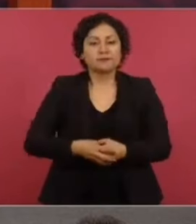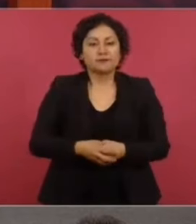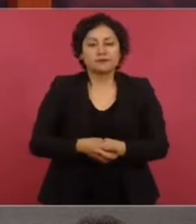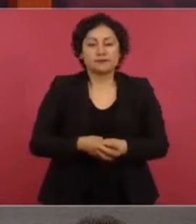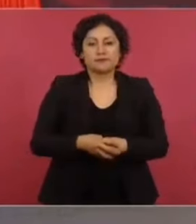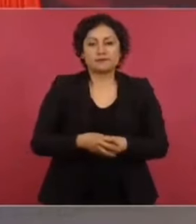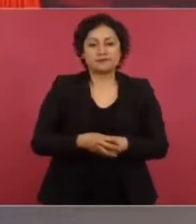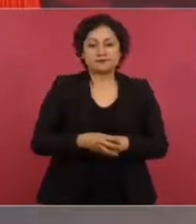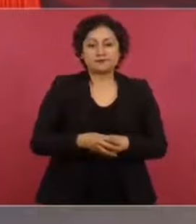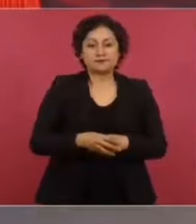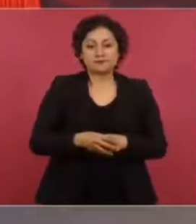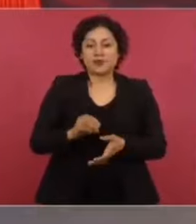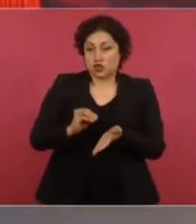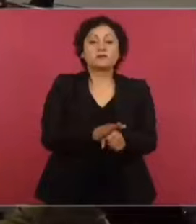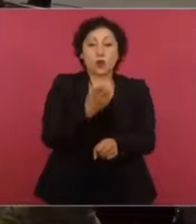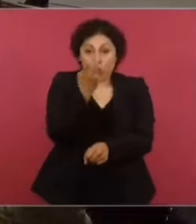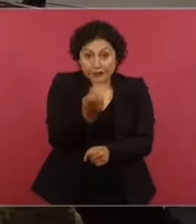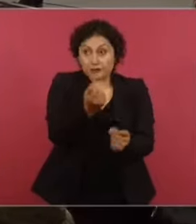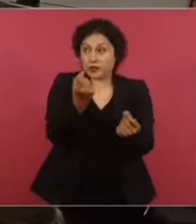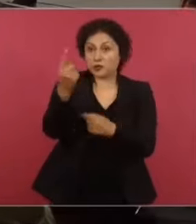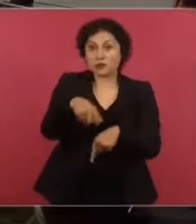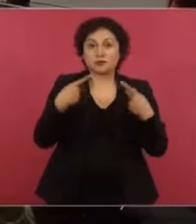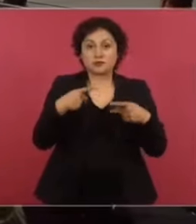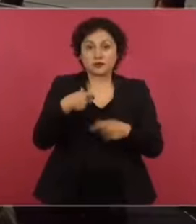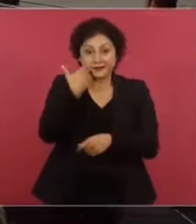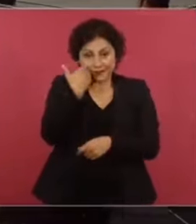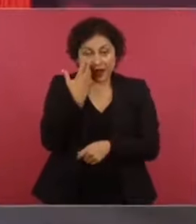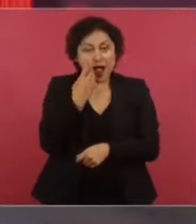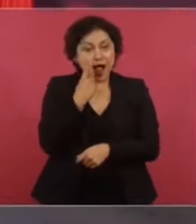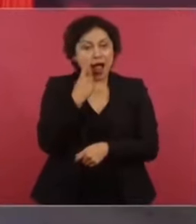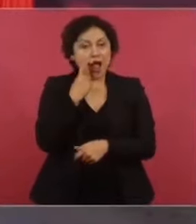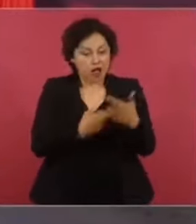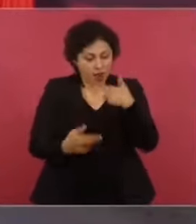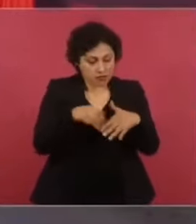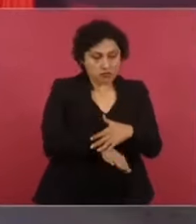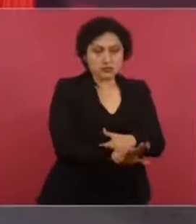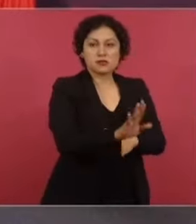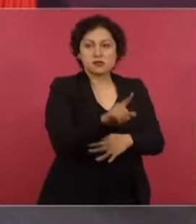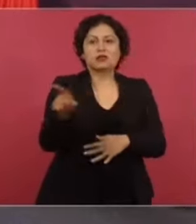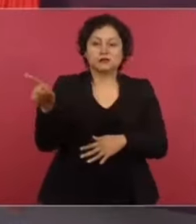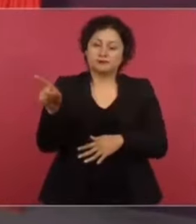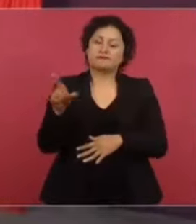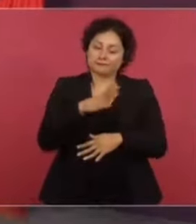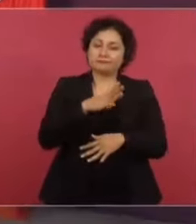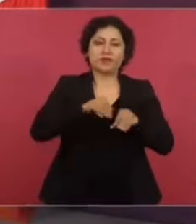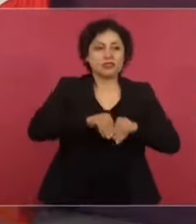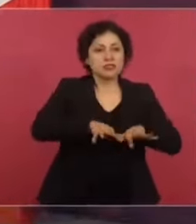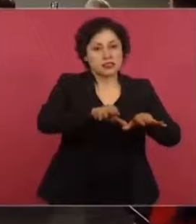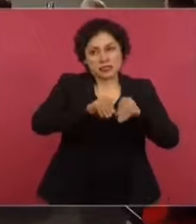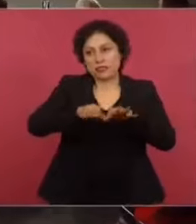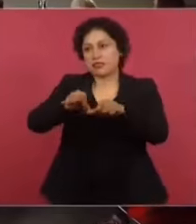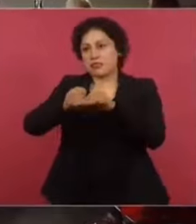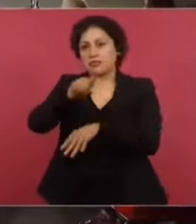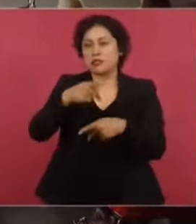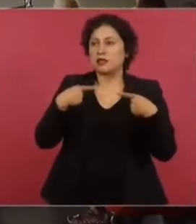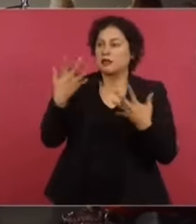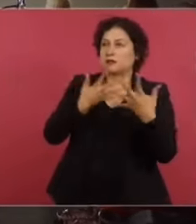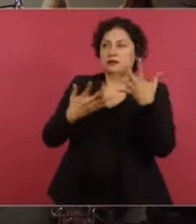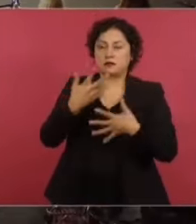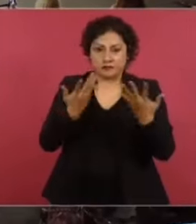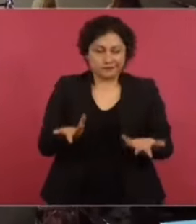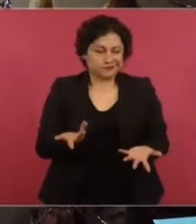ahora. Todavía se roban. En campañas, ¿no?, para tratar de confundir a la gente,